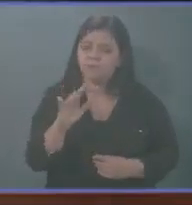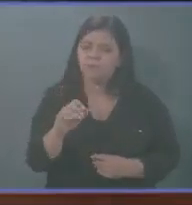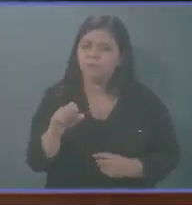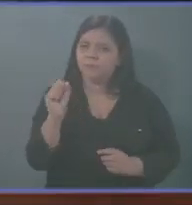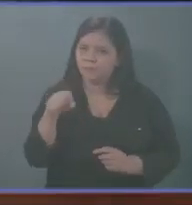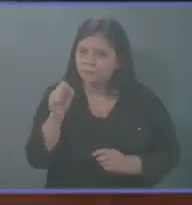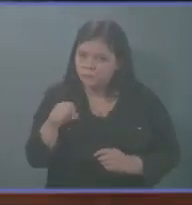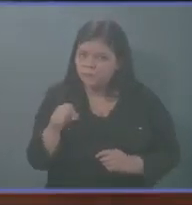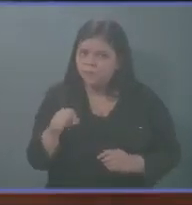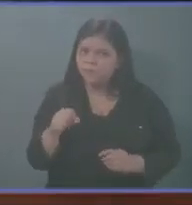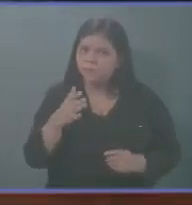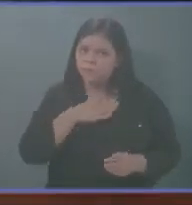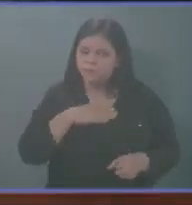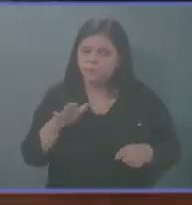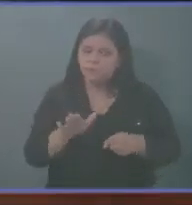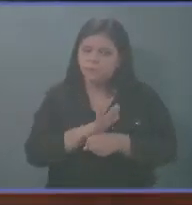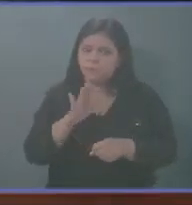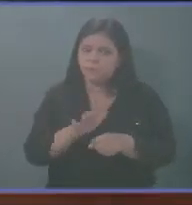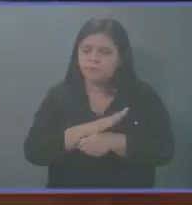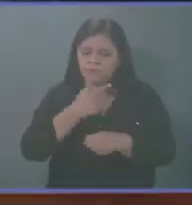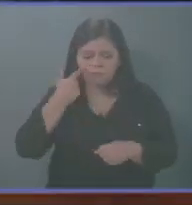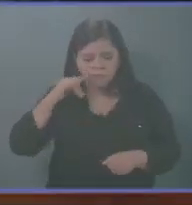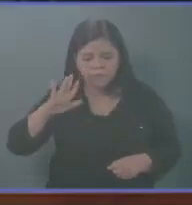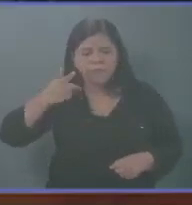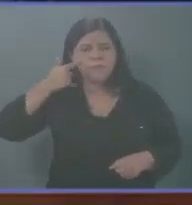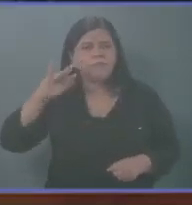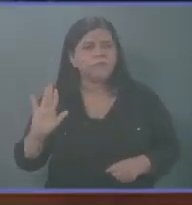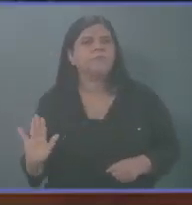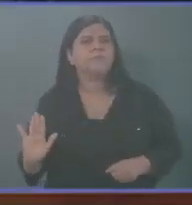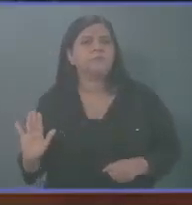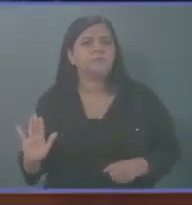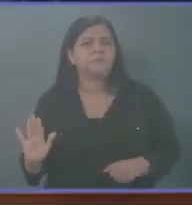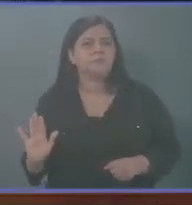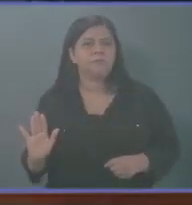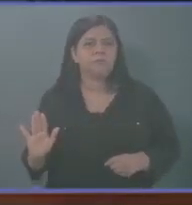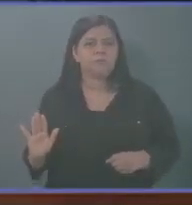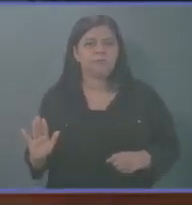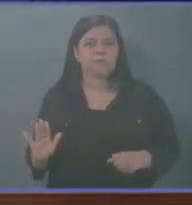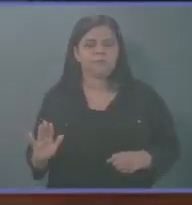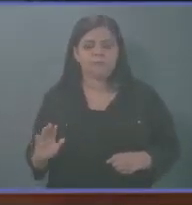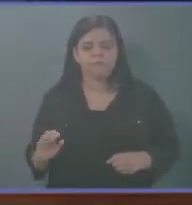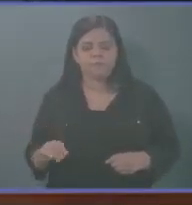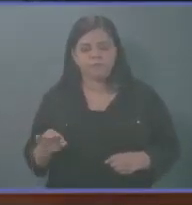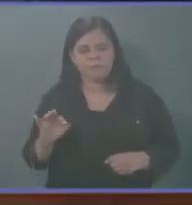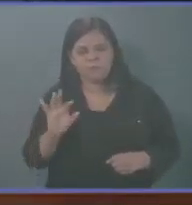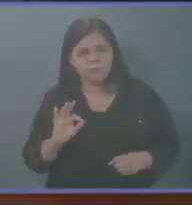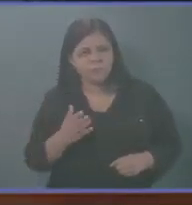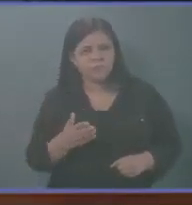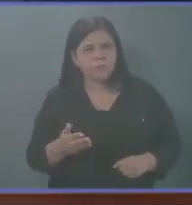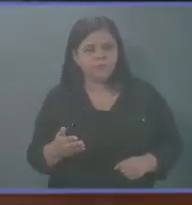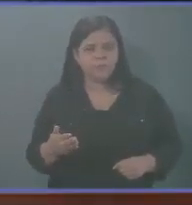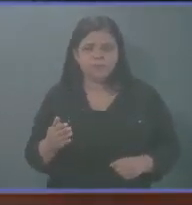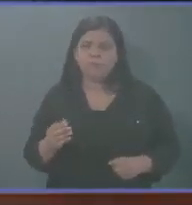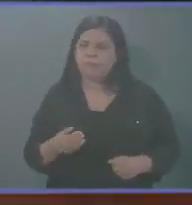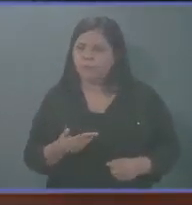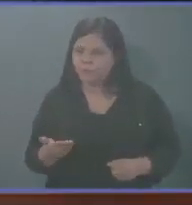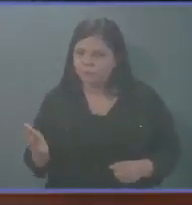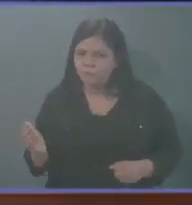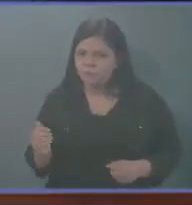hay méritos, si hay indicios, y no los hay. No los